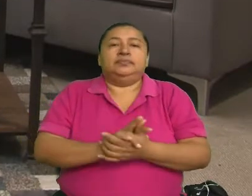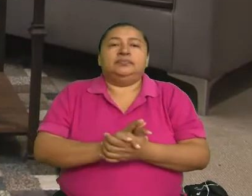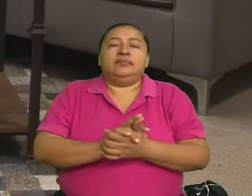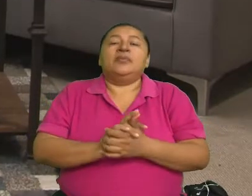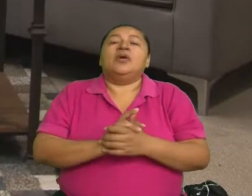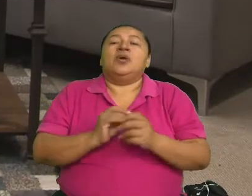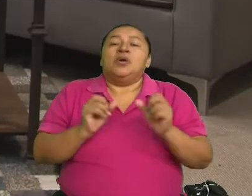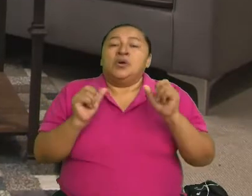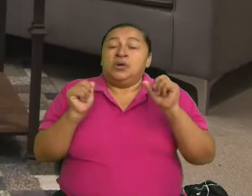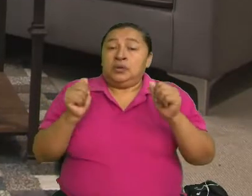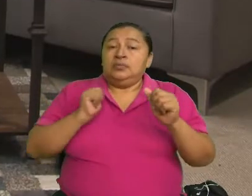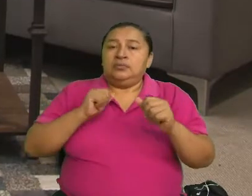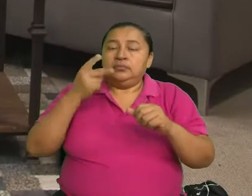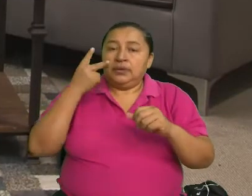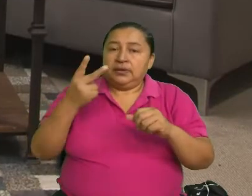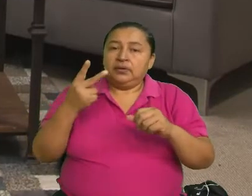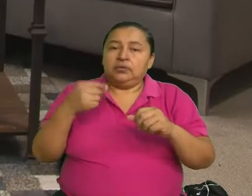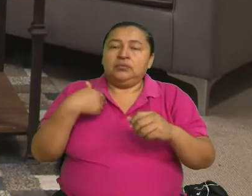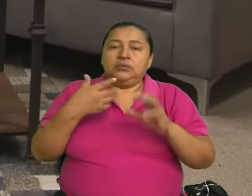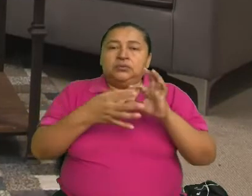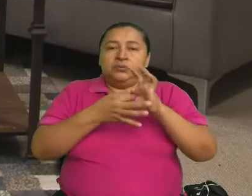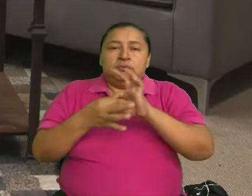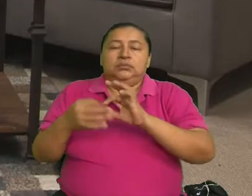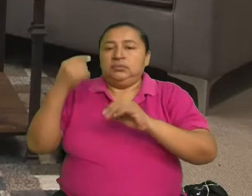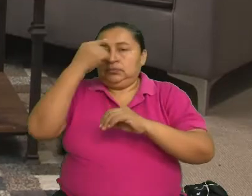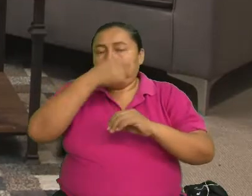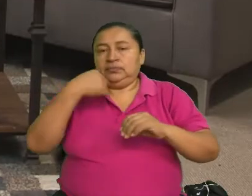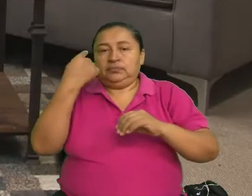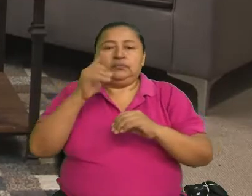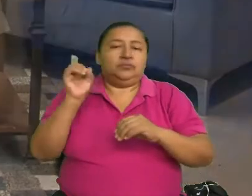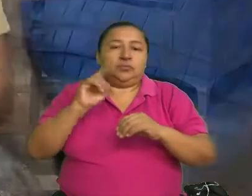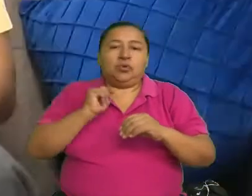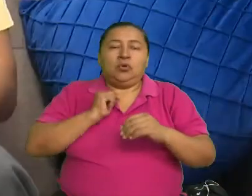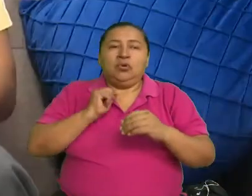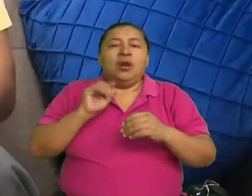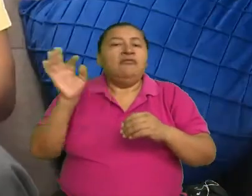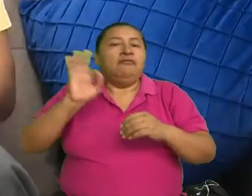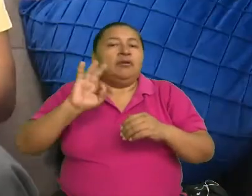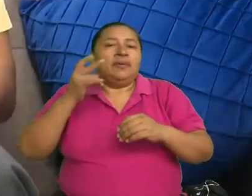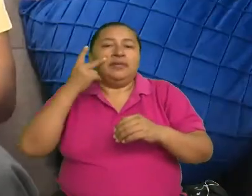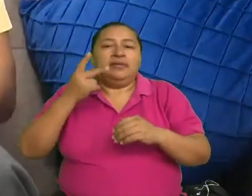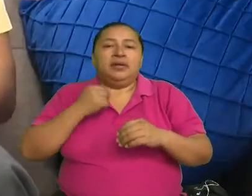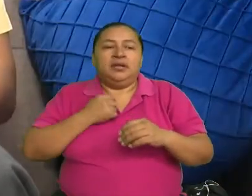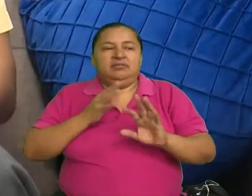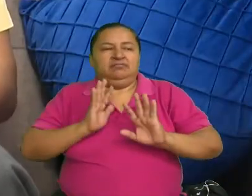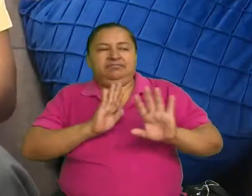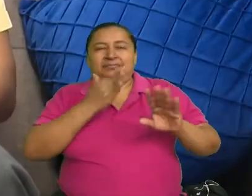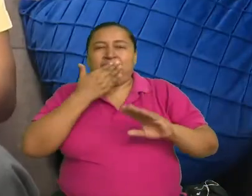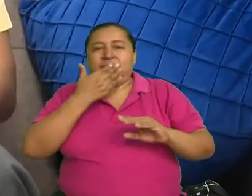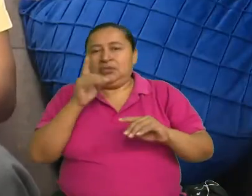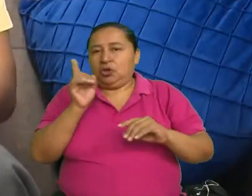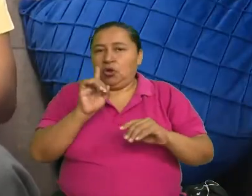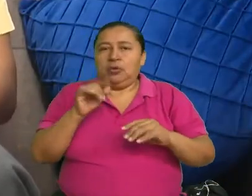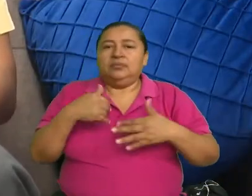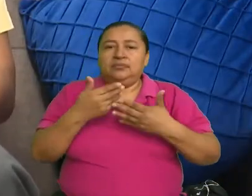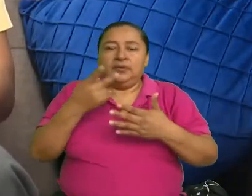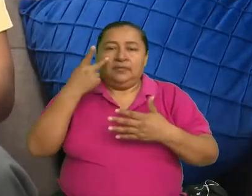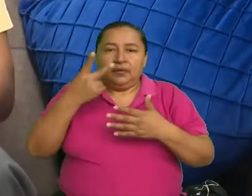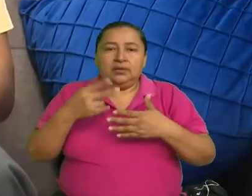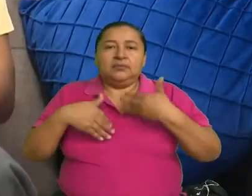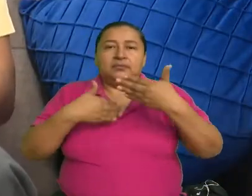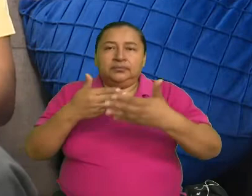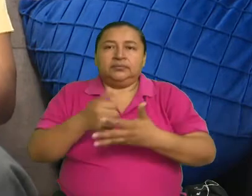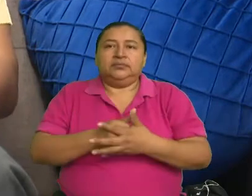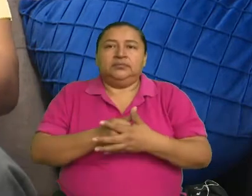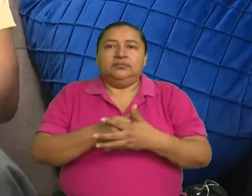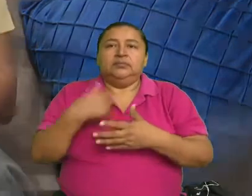que es precisamente vernos con el sentido de identidad y no con el sentido de peyorativos, ¿no? Eso toca para otra